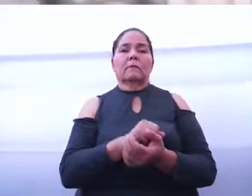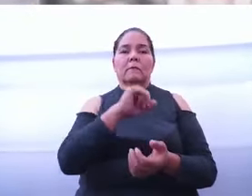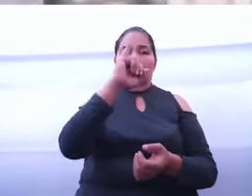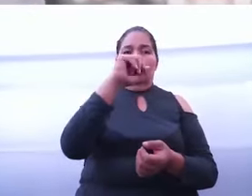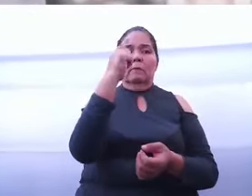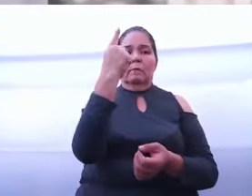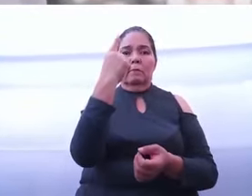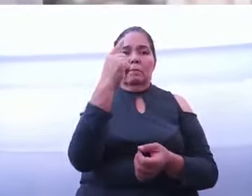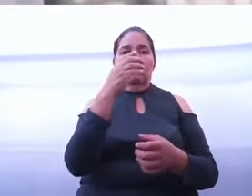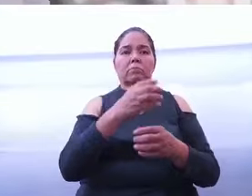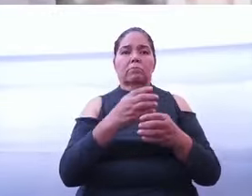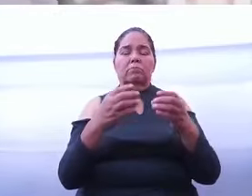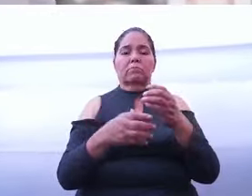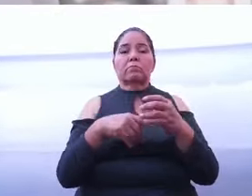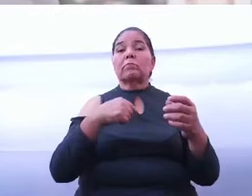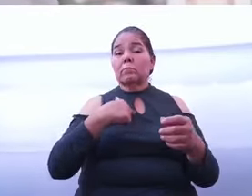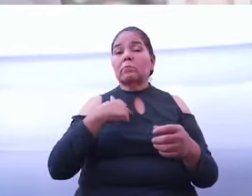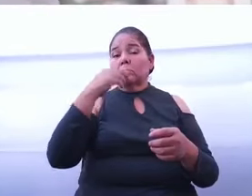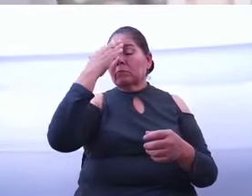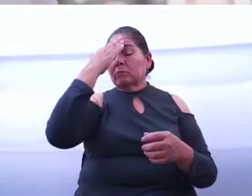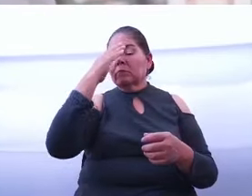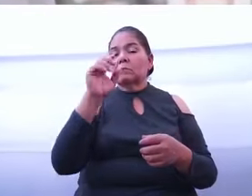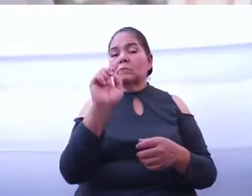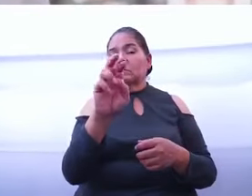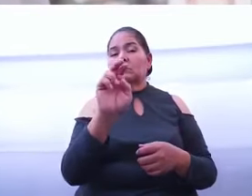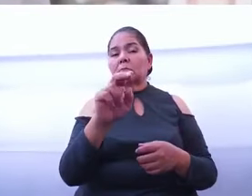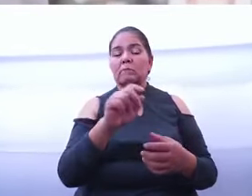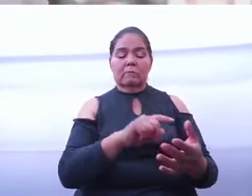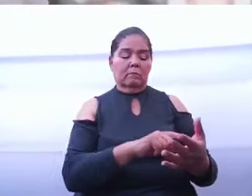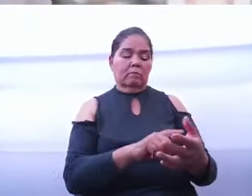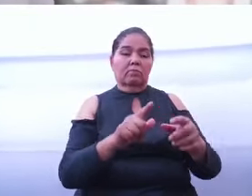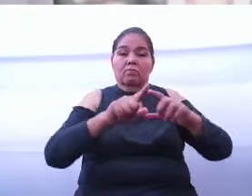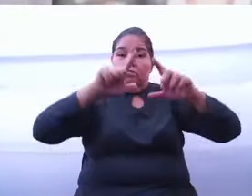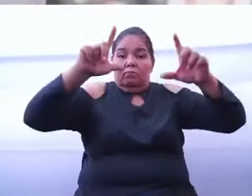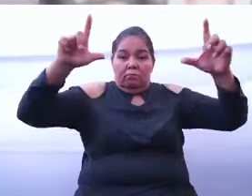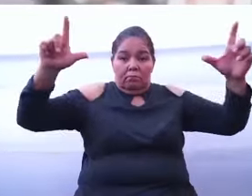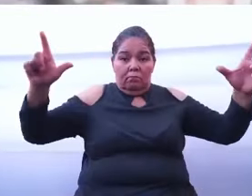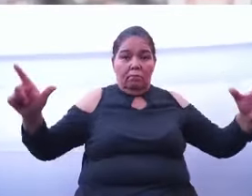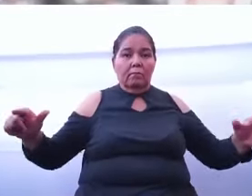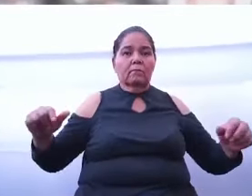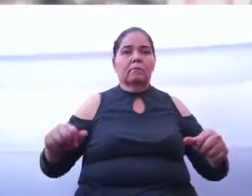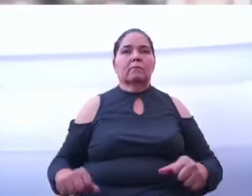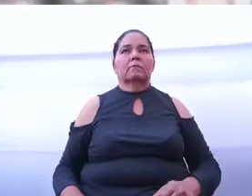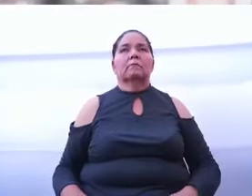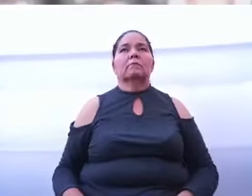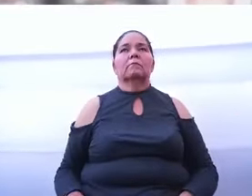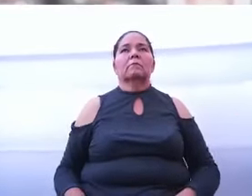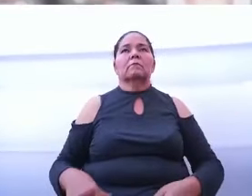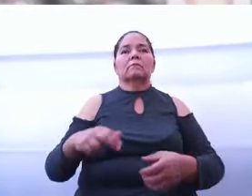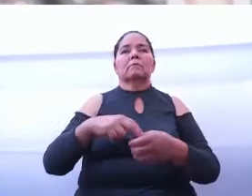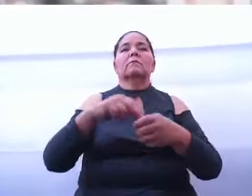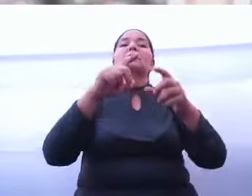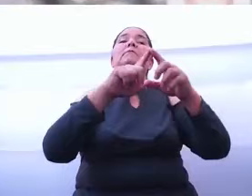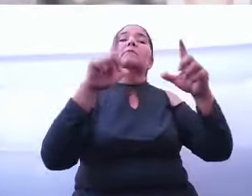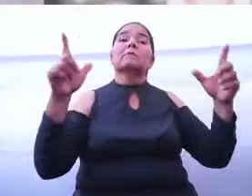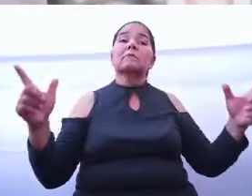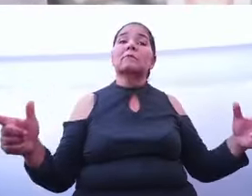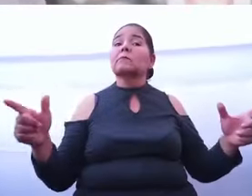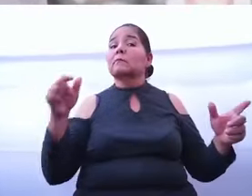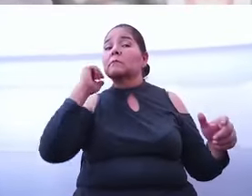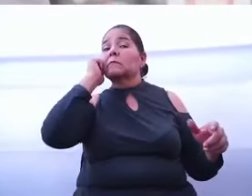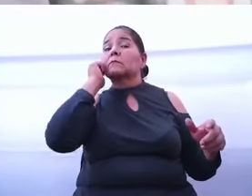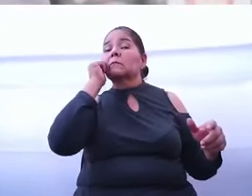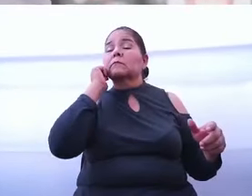sé, es la grandeza de la gente de este estado que tanto amamos. En la cabeza siempre vamos a